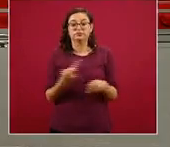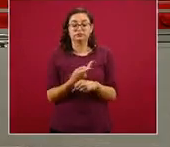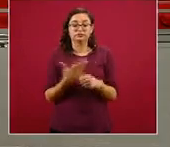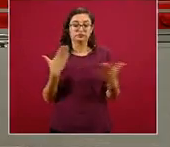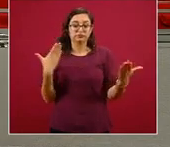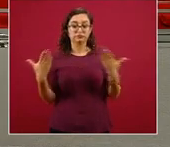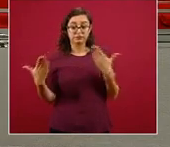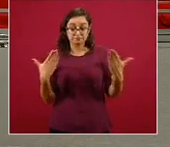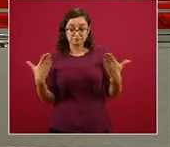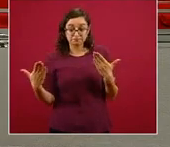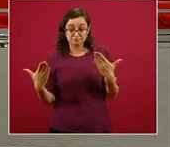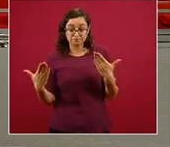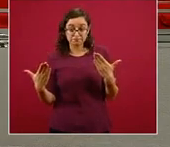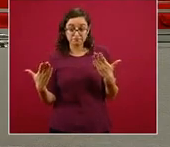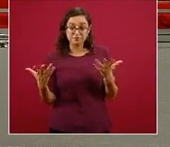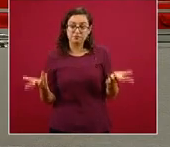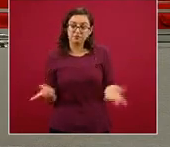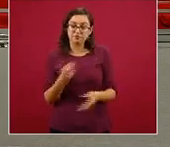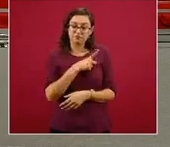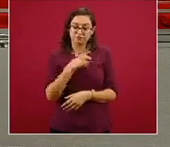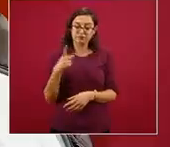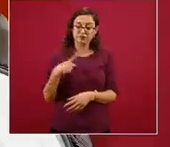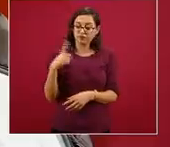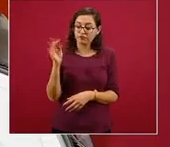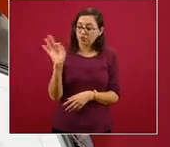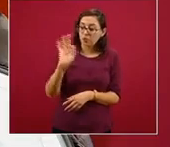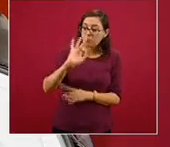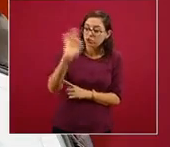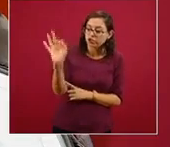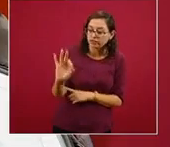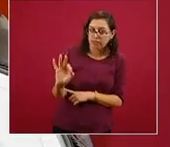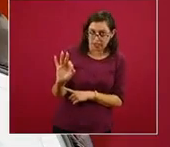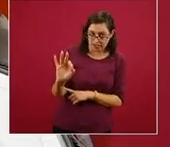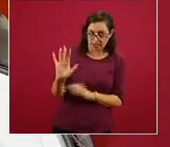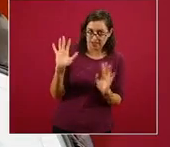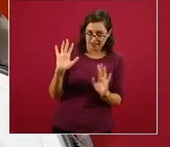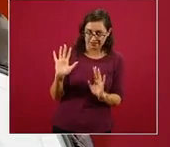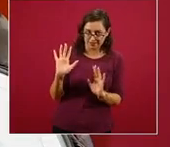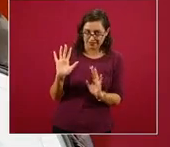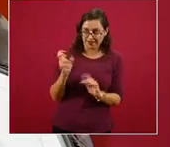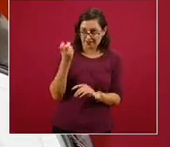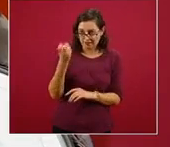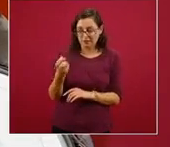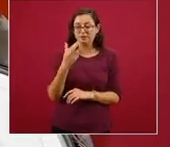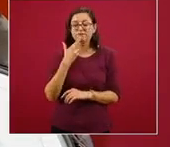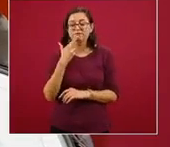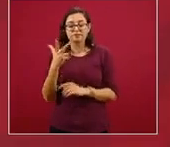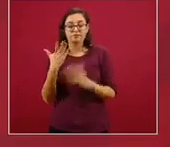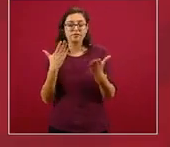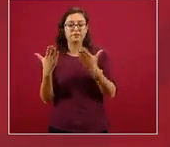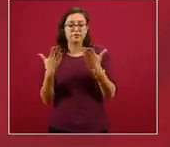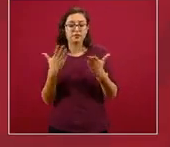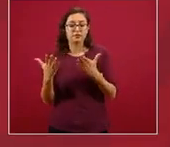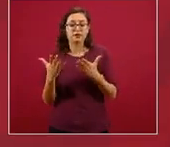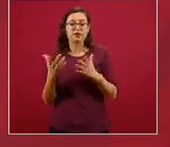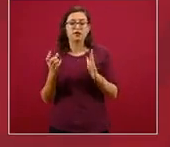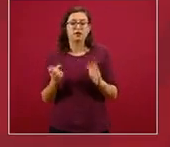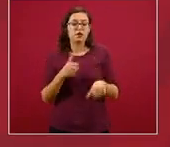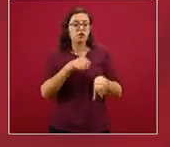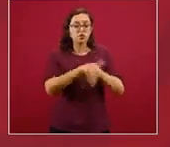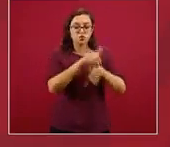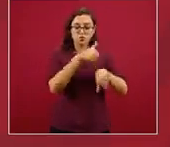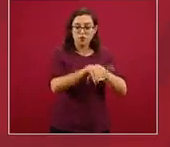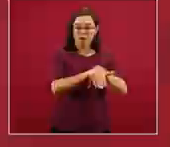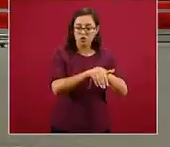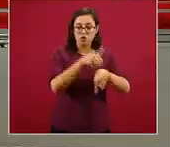es comparar tasas. Entonces, en este caso, por ejemplo, necesitaríamos conocer, más allá del número